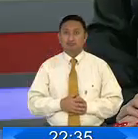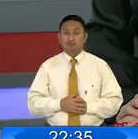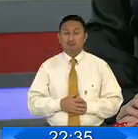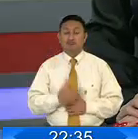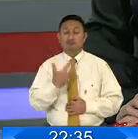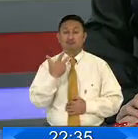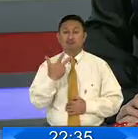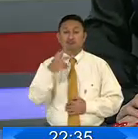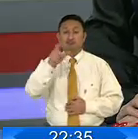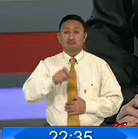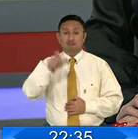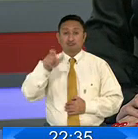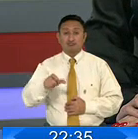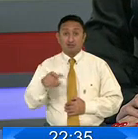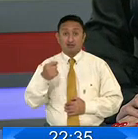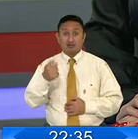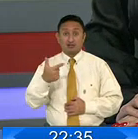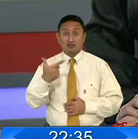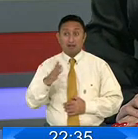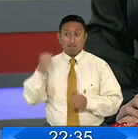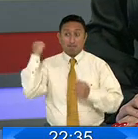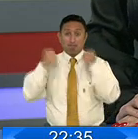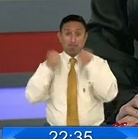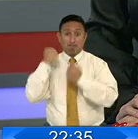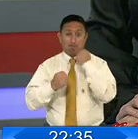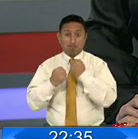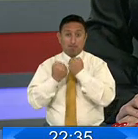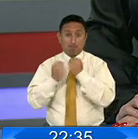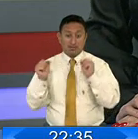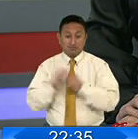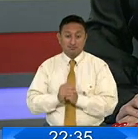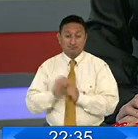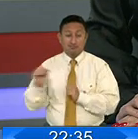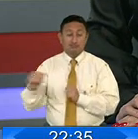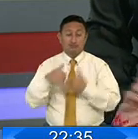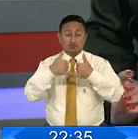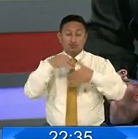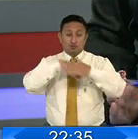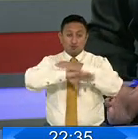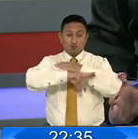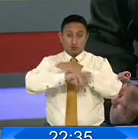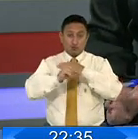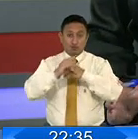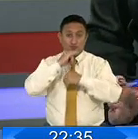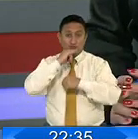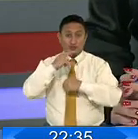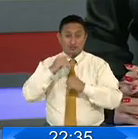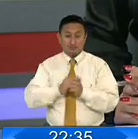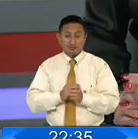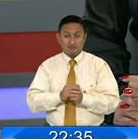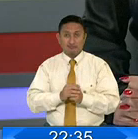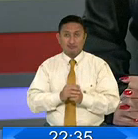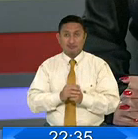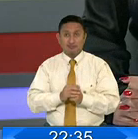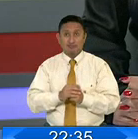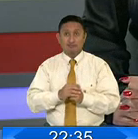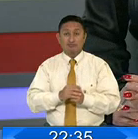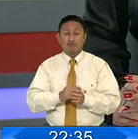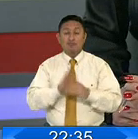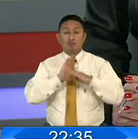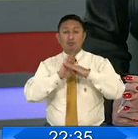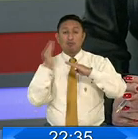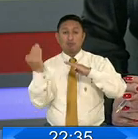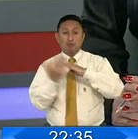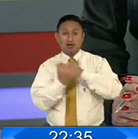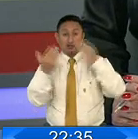3 delincuentes se salvaron de ser linchados luego de robar en un local de electrodomésticos ubicado en la bahía de